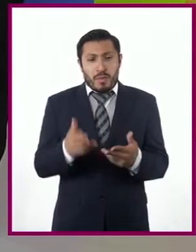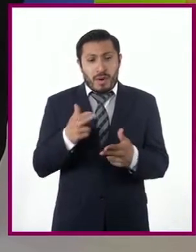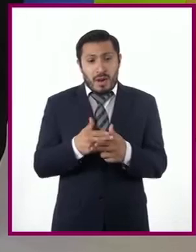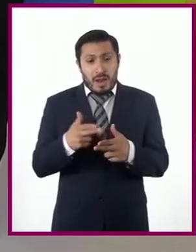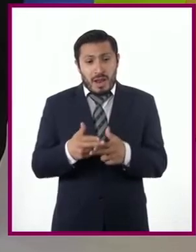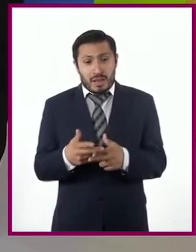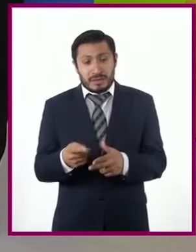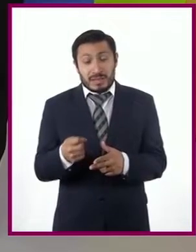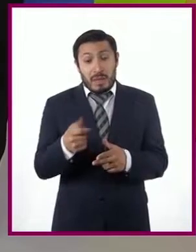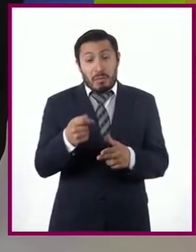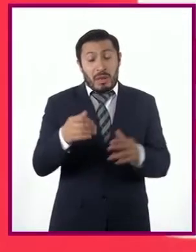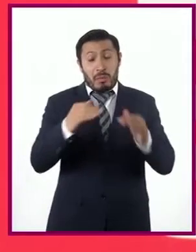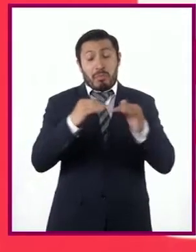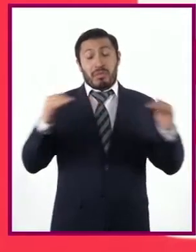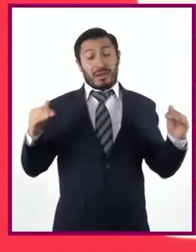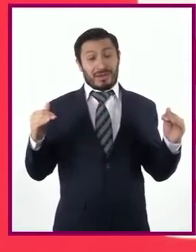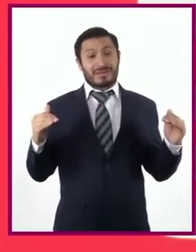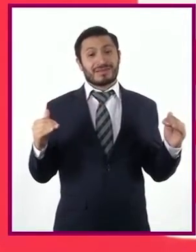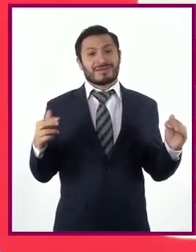cuantos metros de la superficie.